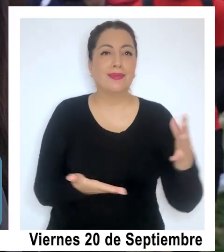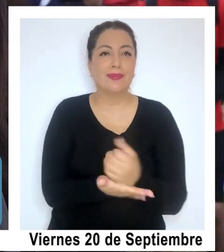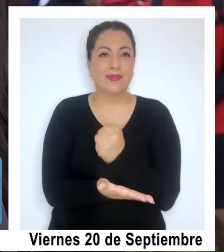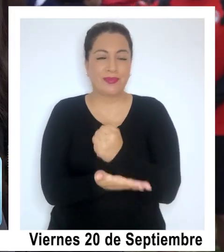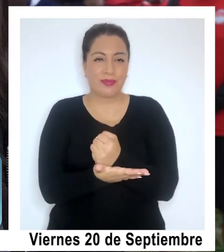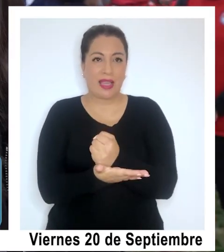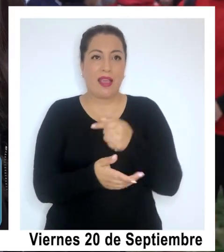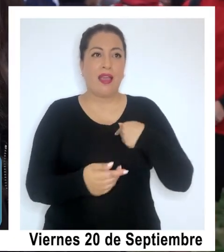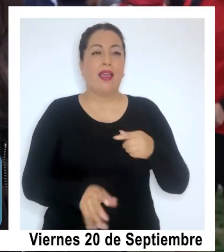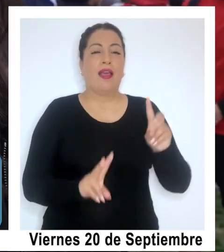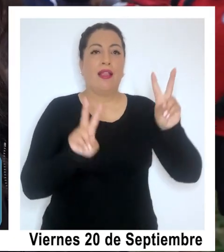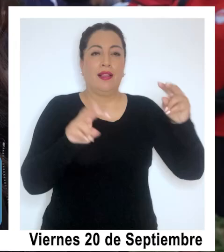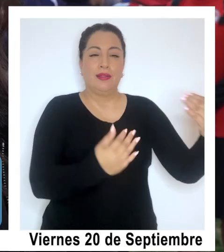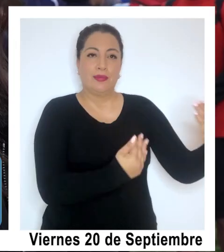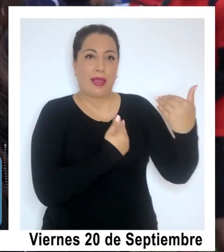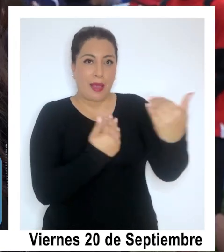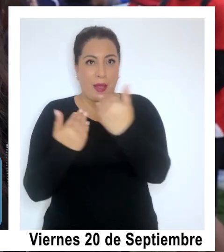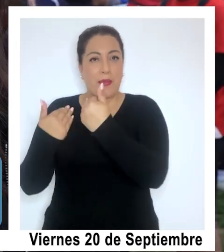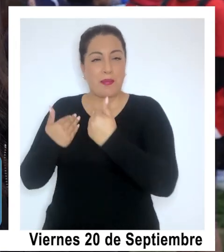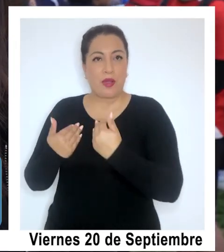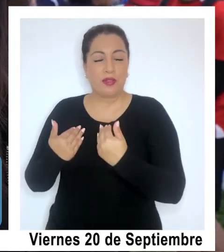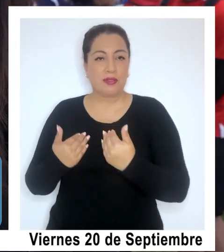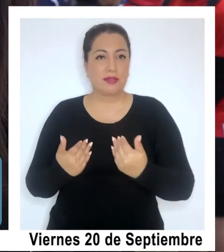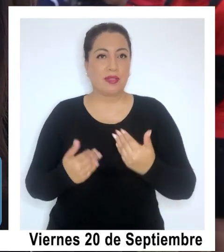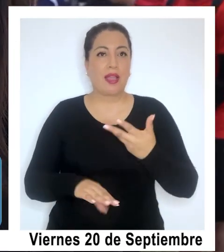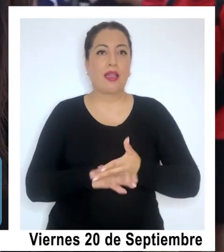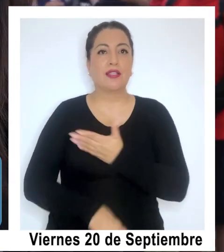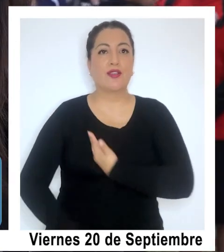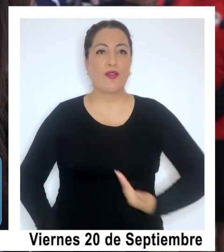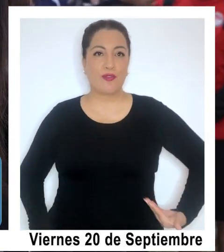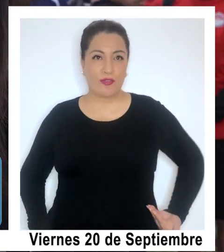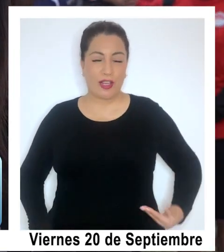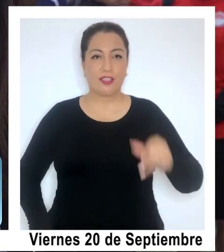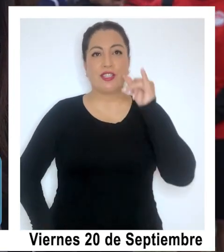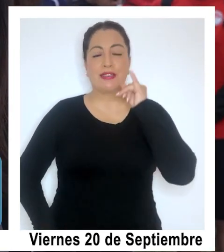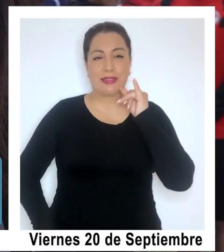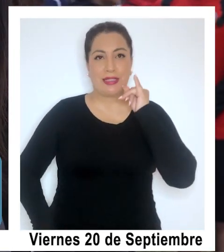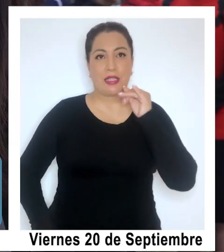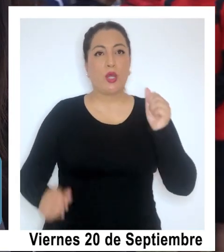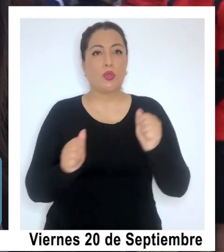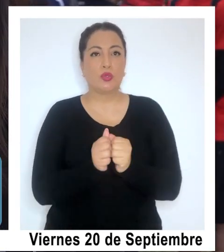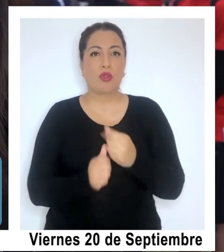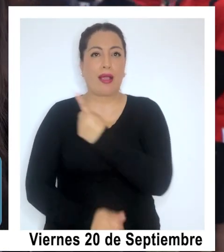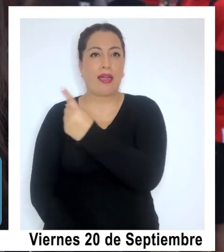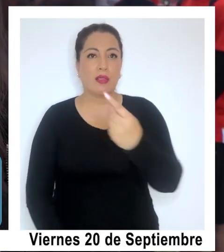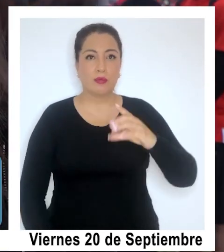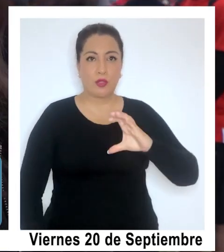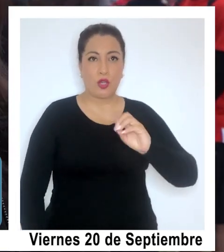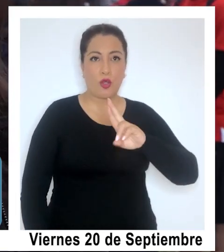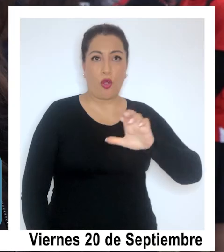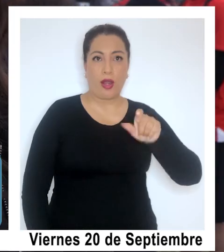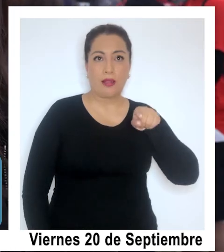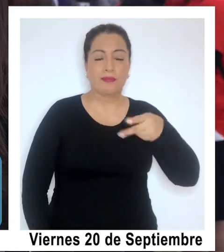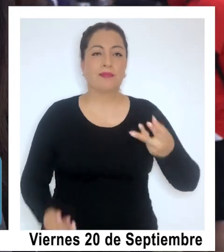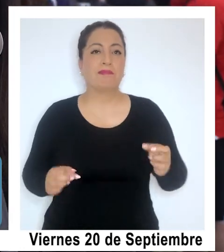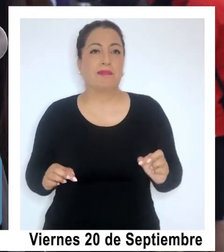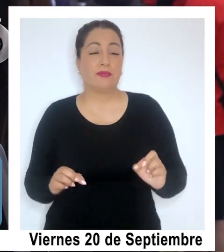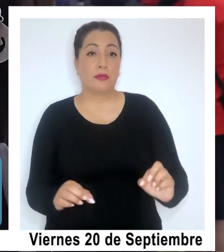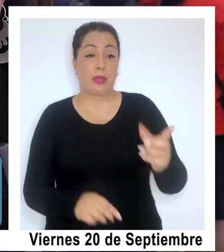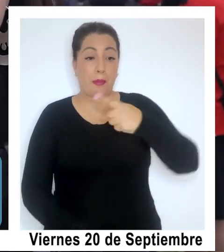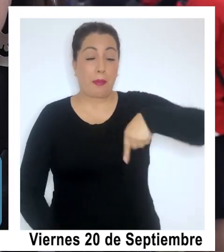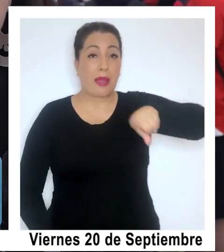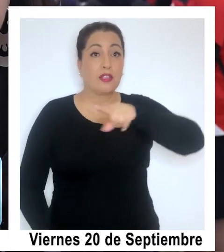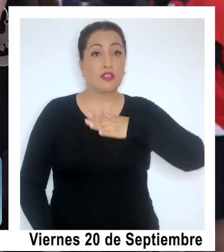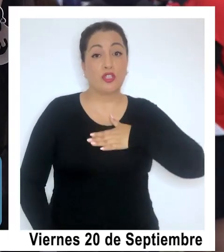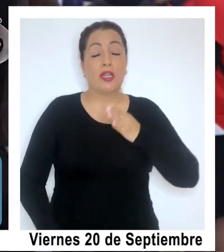cierto, este apoyo que hoy día entrega el gobierno regional conjunto con los CORE, y que es una oportunidad no solamente para nosotros